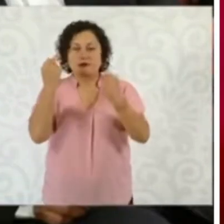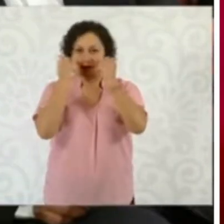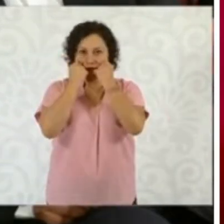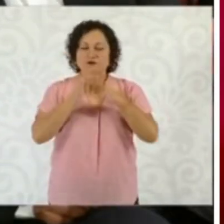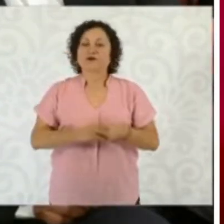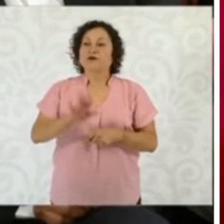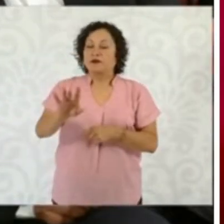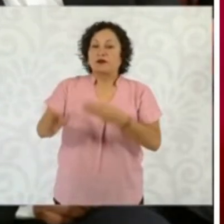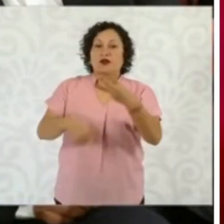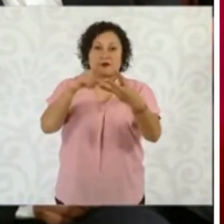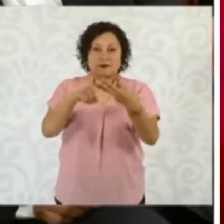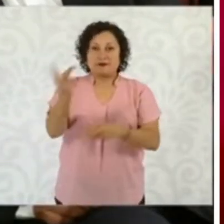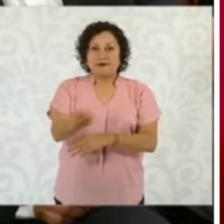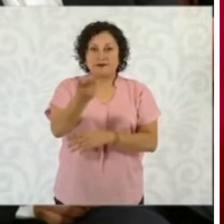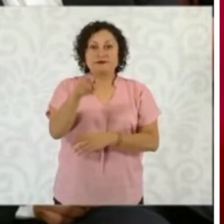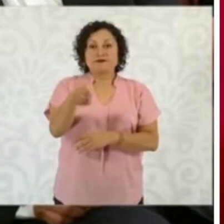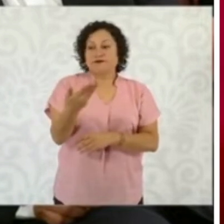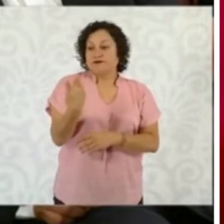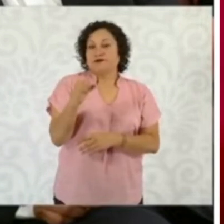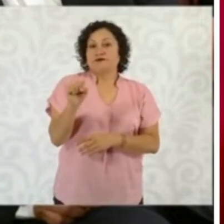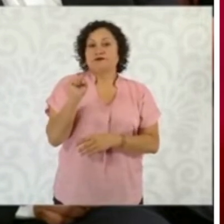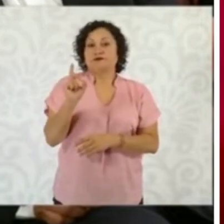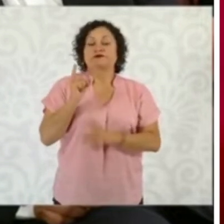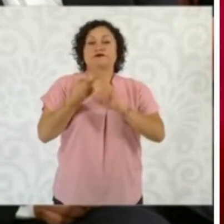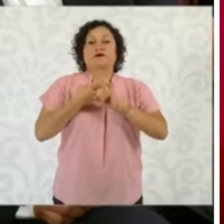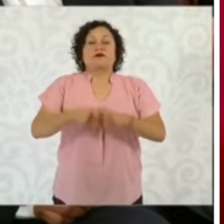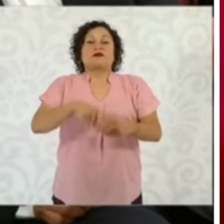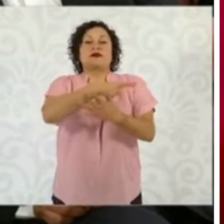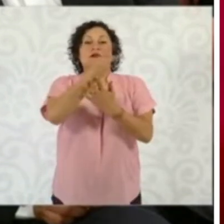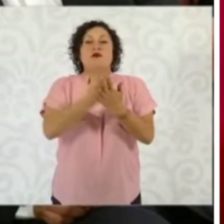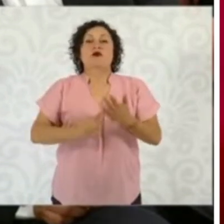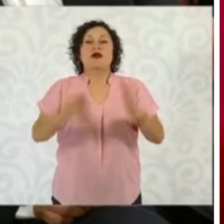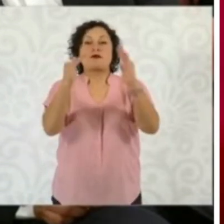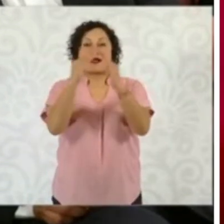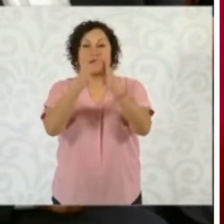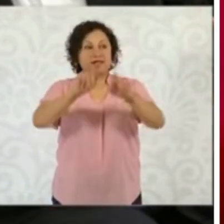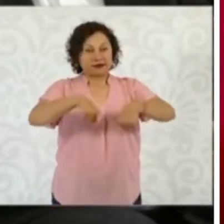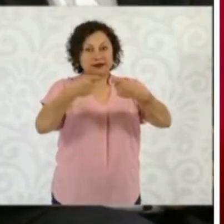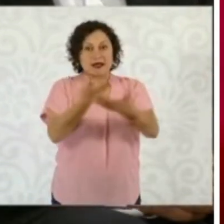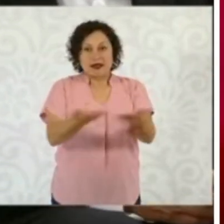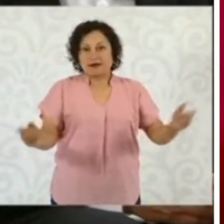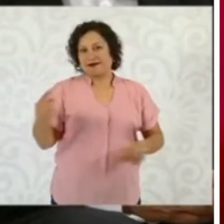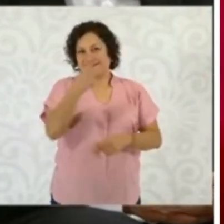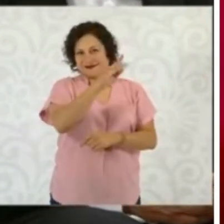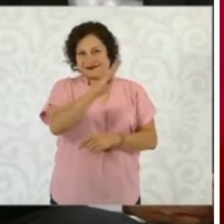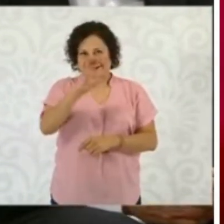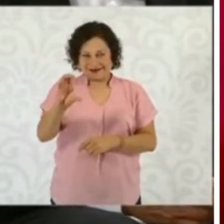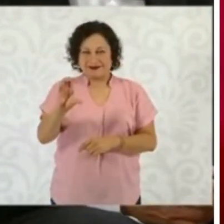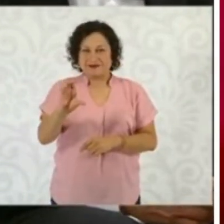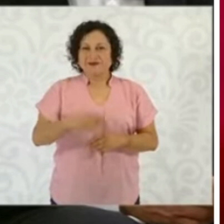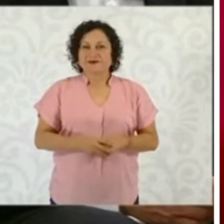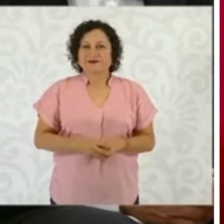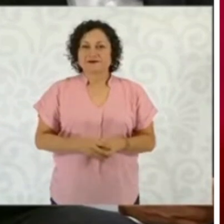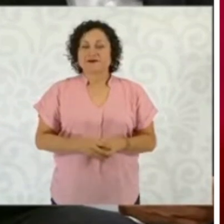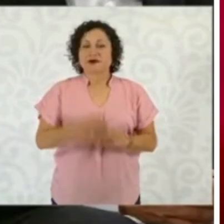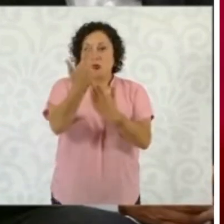es un poco, este fin de semana ustedes arrancó con el programa de vivienda allá en Baja California. Entre